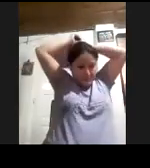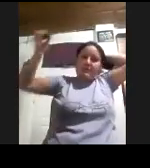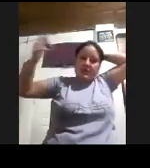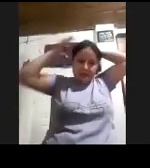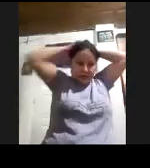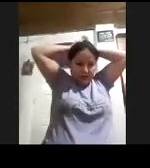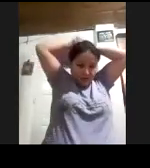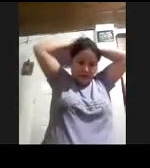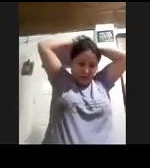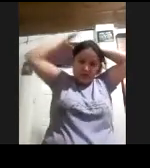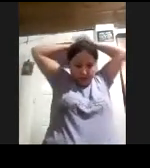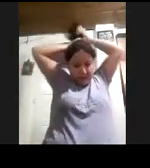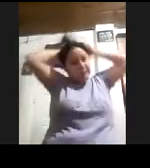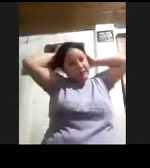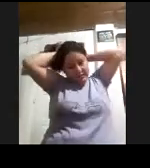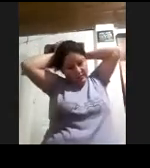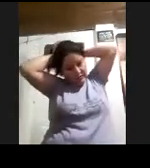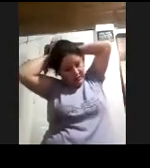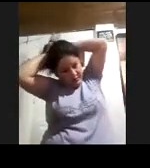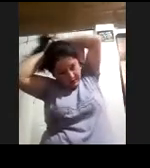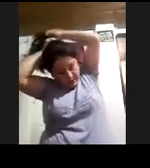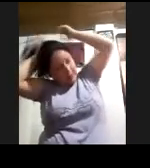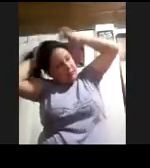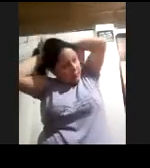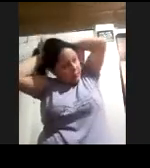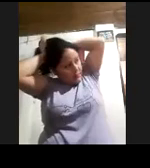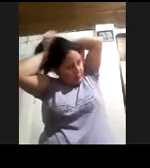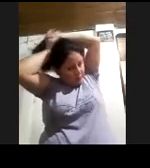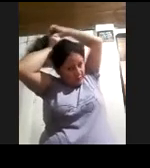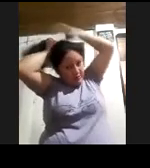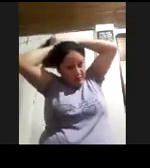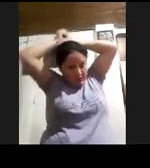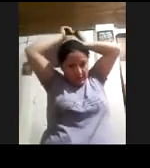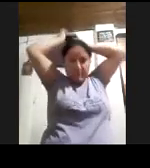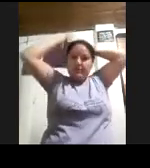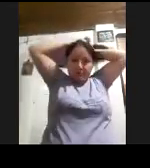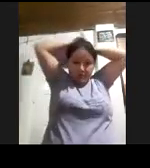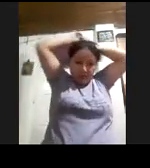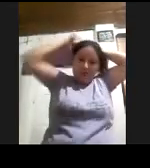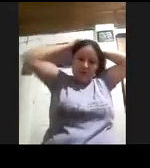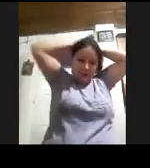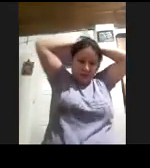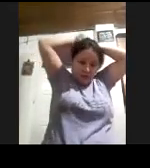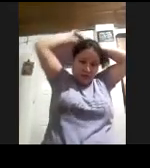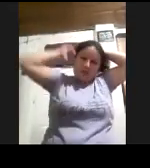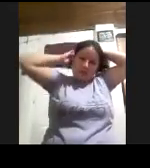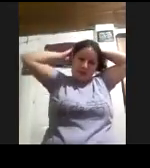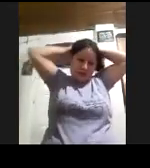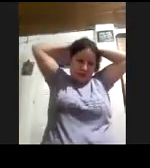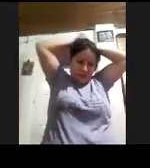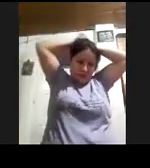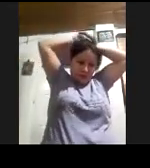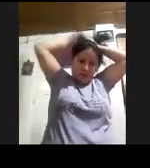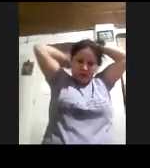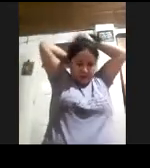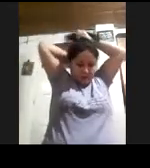¿Pudieron ver ambos? Buen día, profe. Buen día a todos. Buenos días, ¿cómo están? Hola, profe. ¿Pudieron verlos entonces a las dos